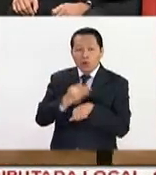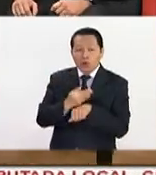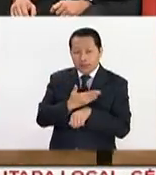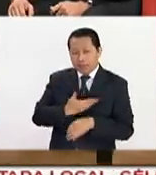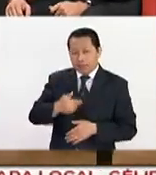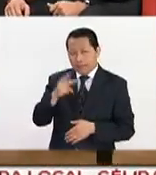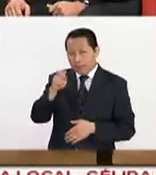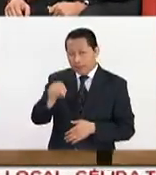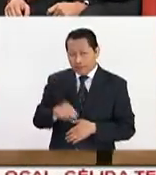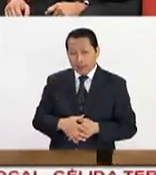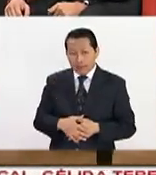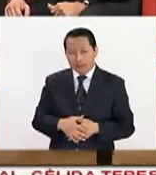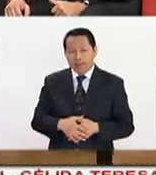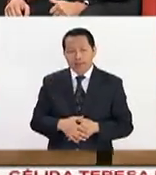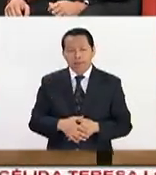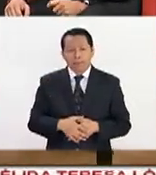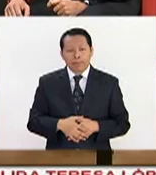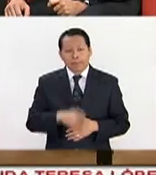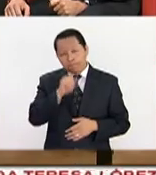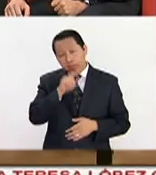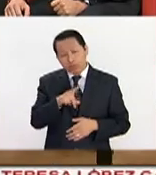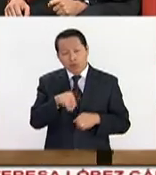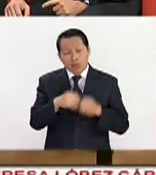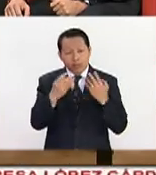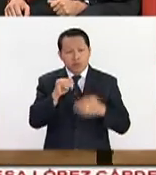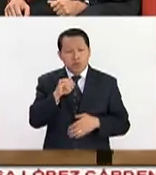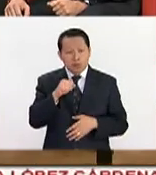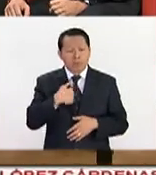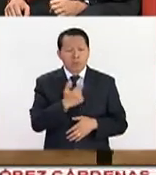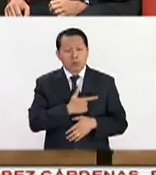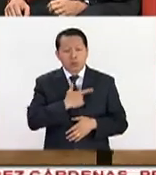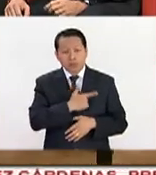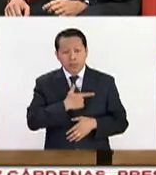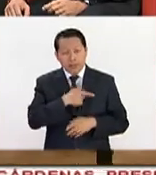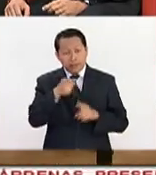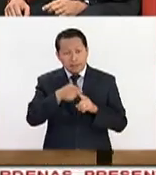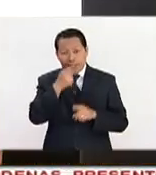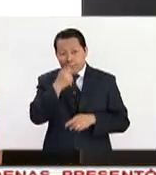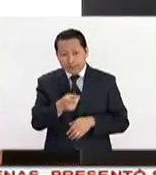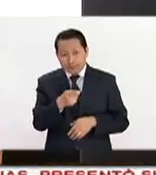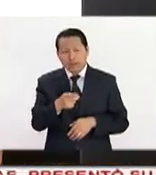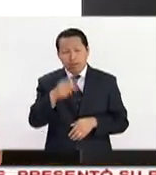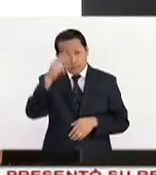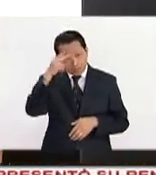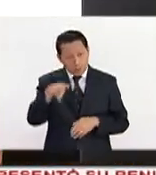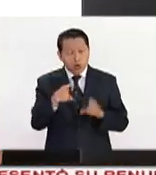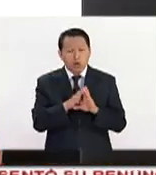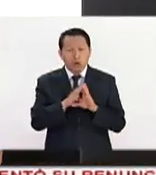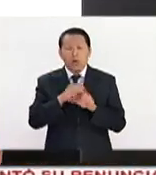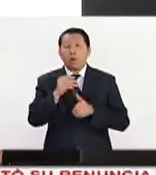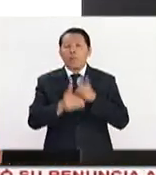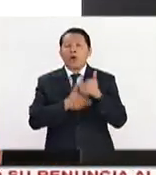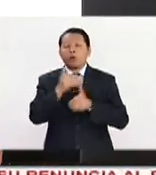este momento el presidente Peña Nieto, ¿no? Sin duda, y bueno, me gustaría recalcar que México está en un proceso de acercamiento